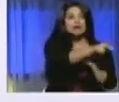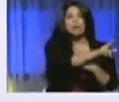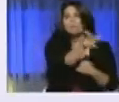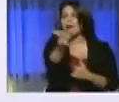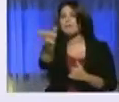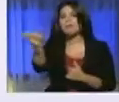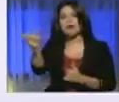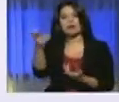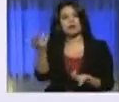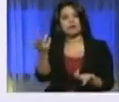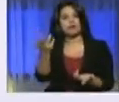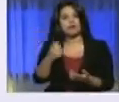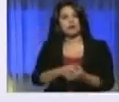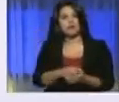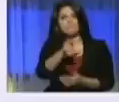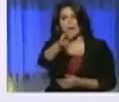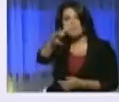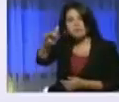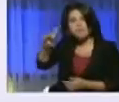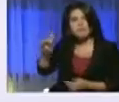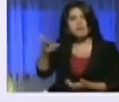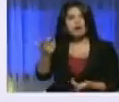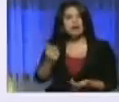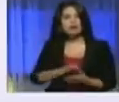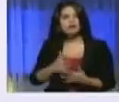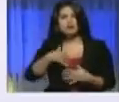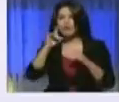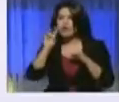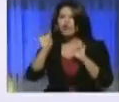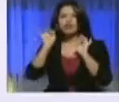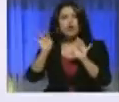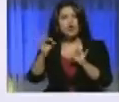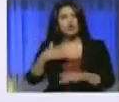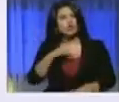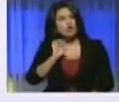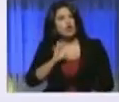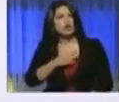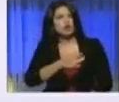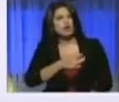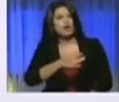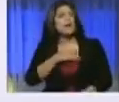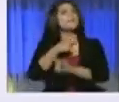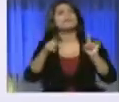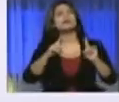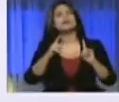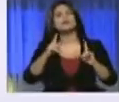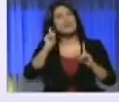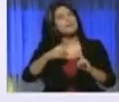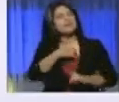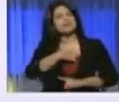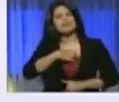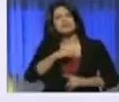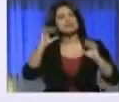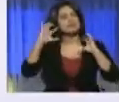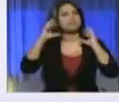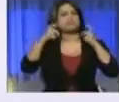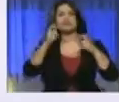duele, pero indigna también. Y demuestra que esta patria no puede caer en manos de estos